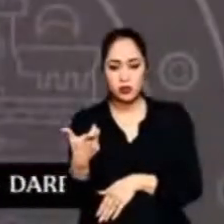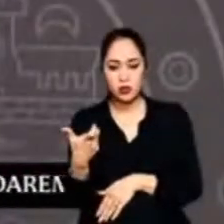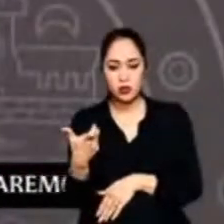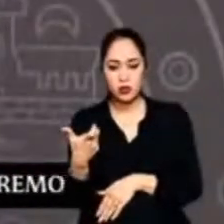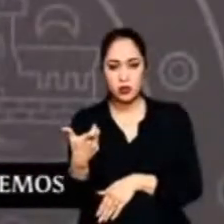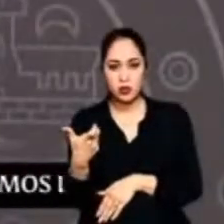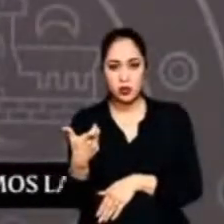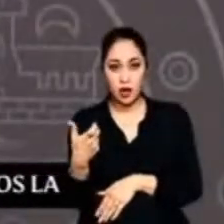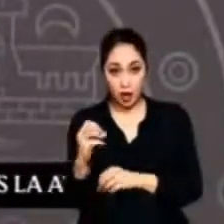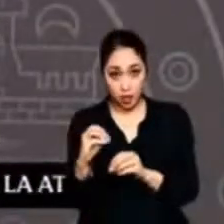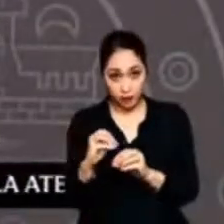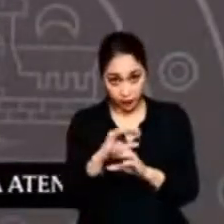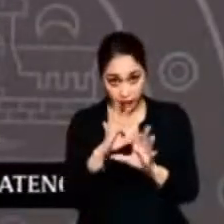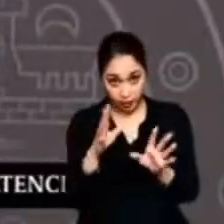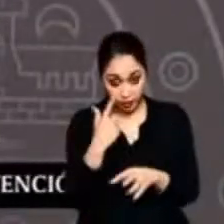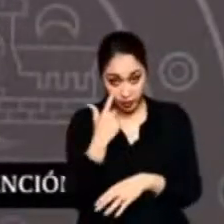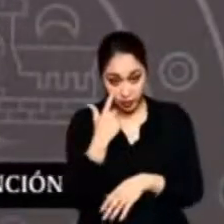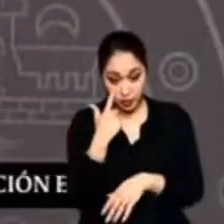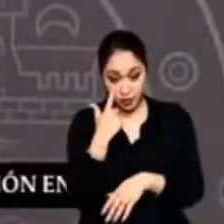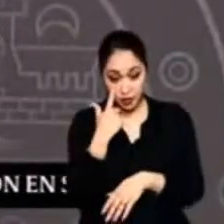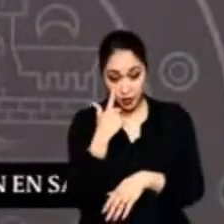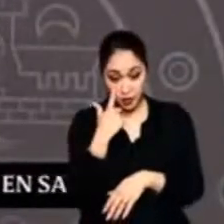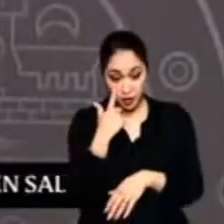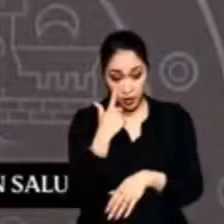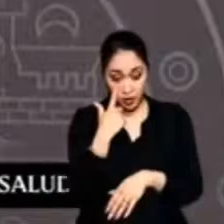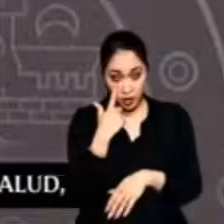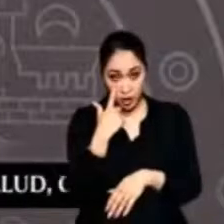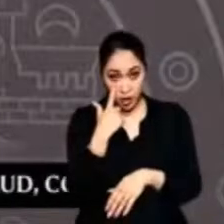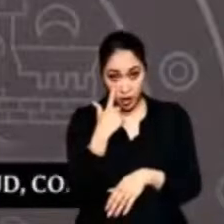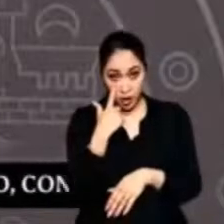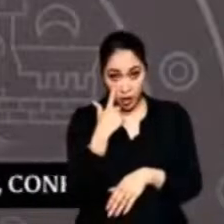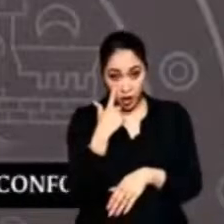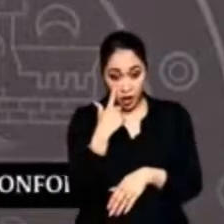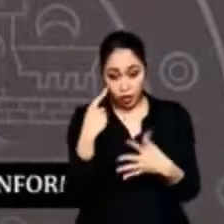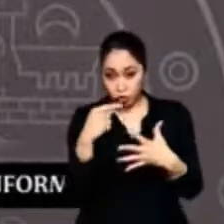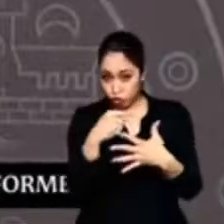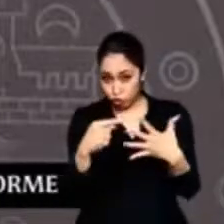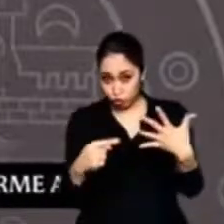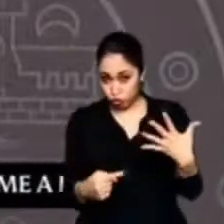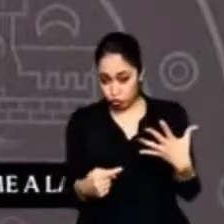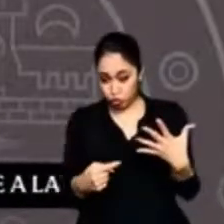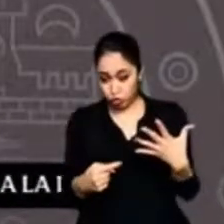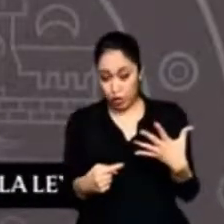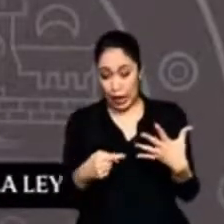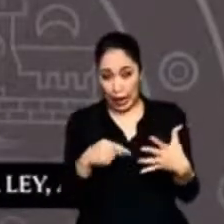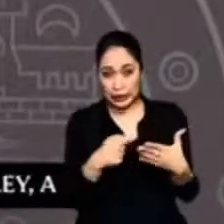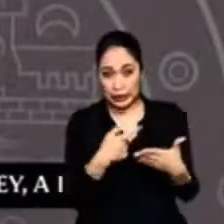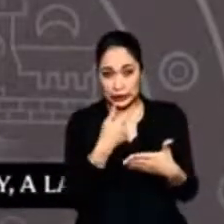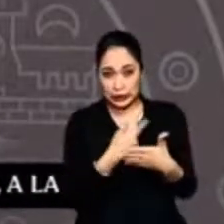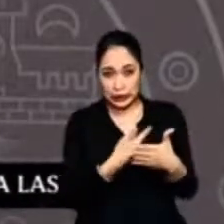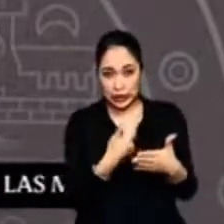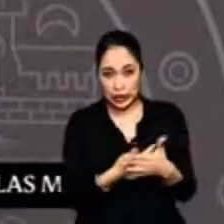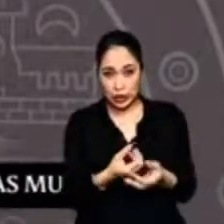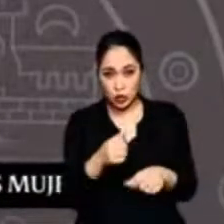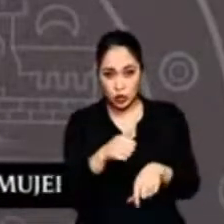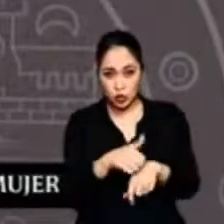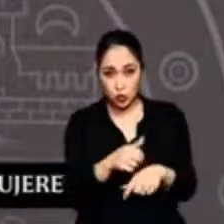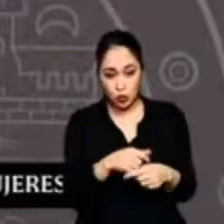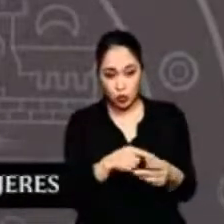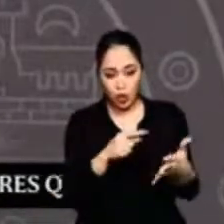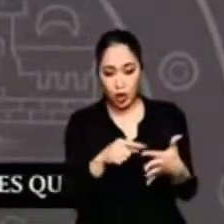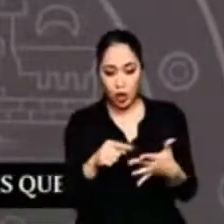Aclaro, en todos los casos, estos datos que les voy a dar implica a los